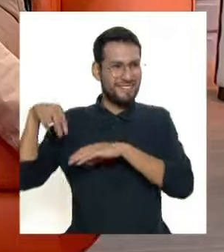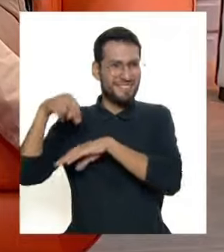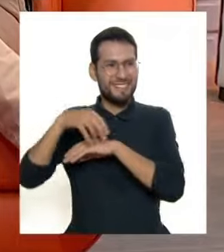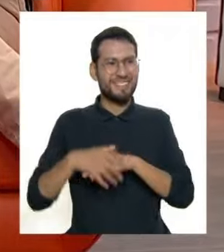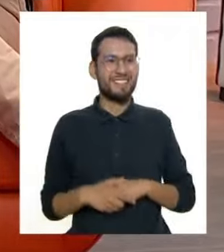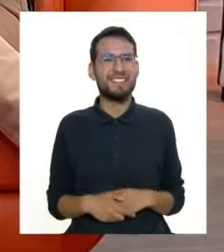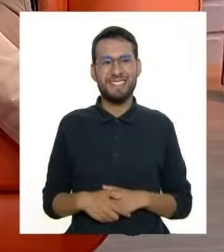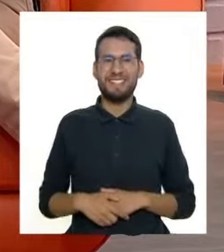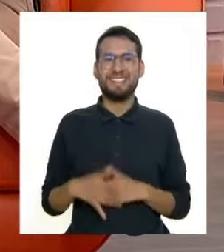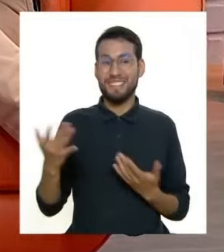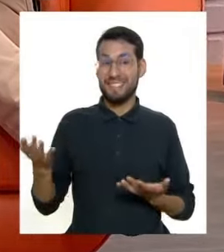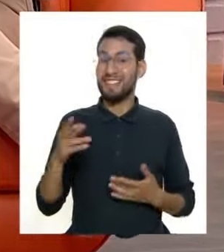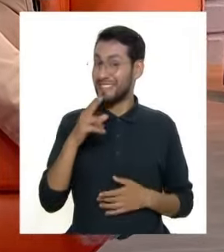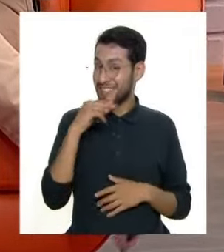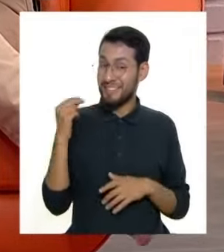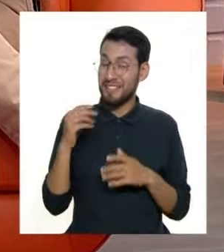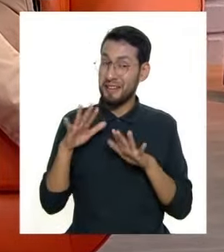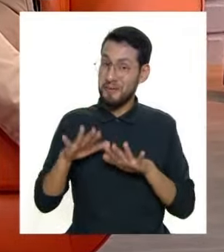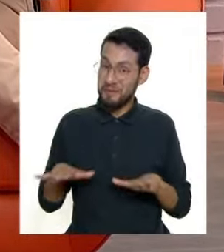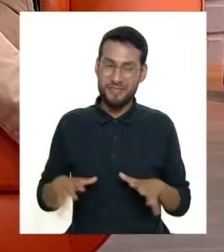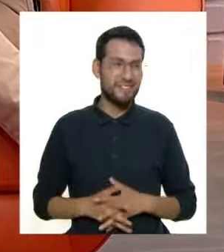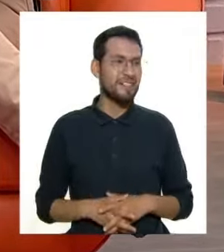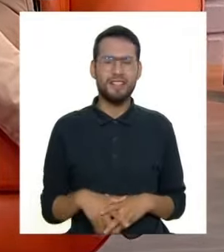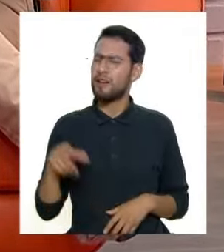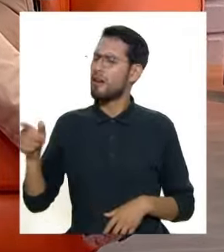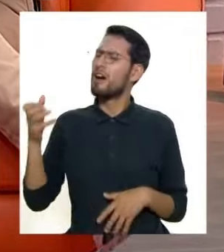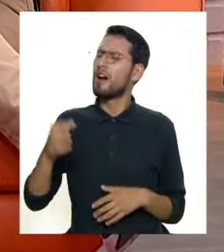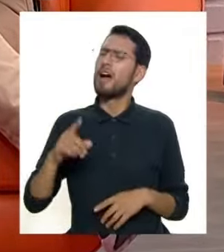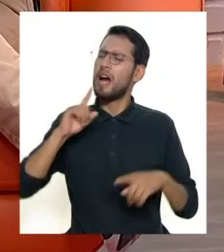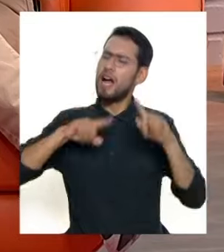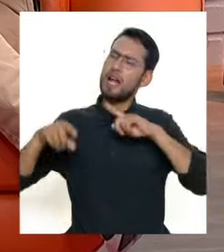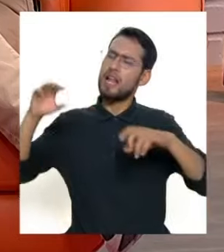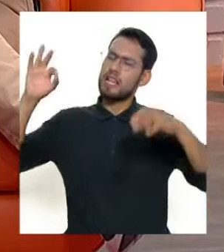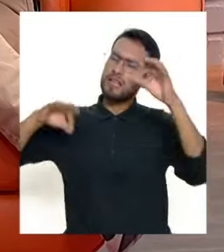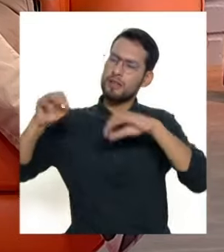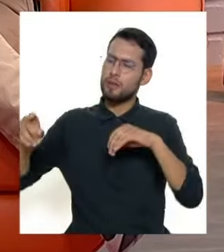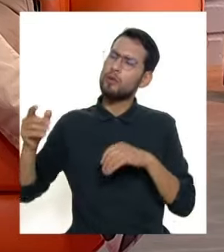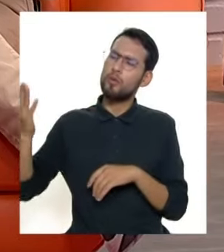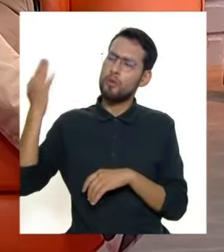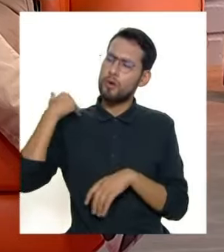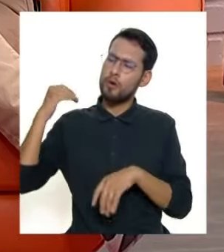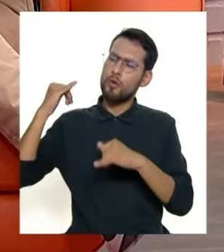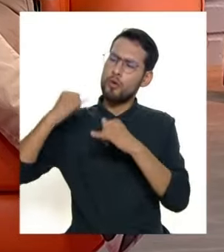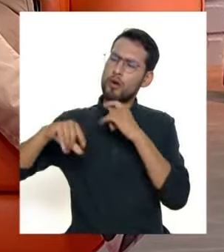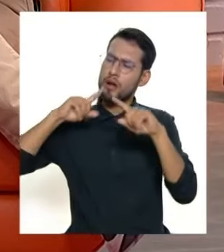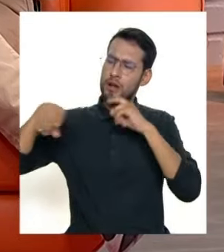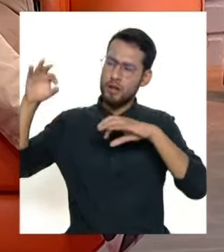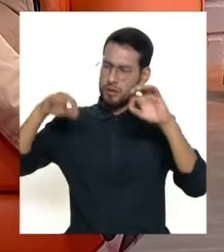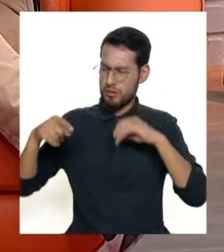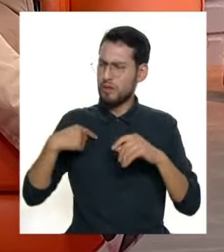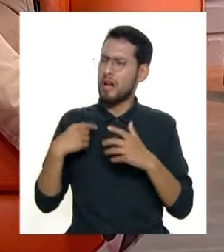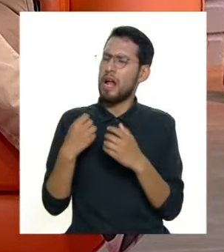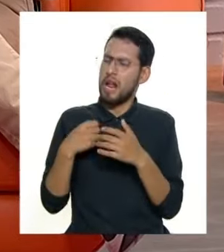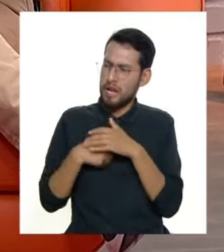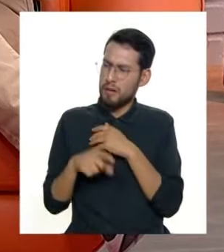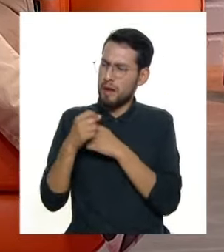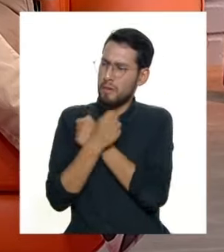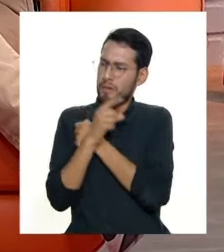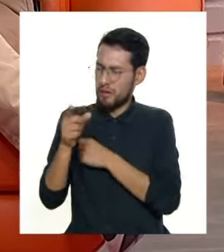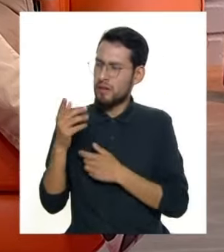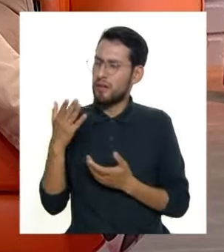día ha venido tranquila. Sí, ahora que dices que tú prefieres ser director de teatro, tu última dirección en teatro ha sido Nací para Quererte, de